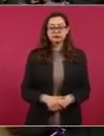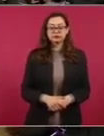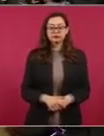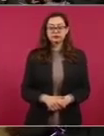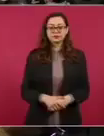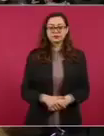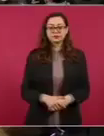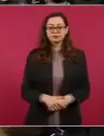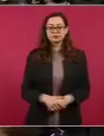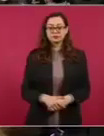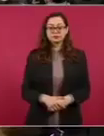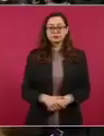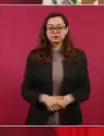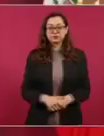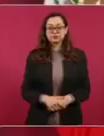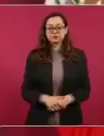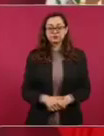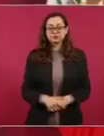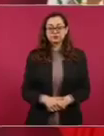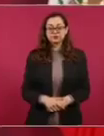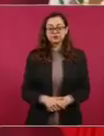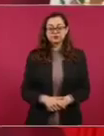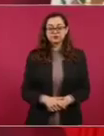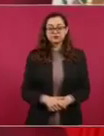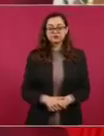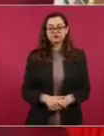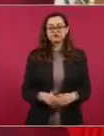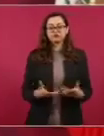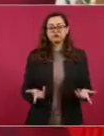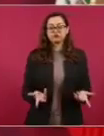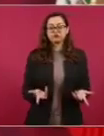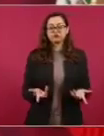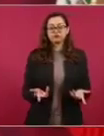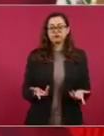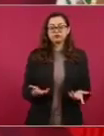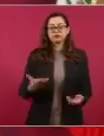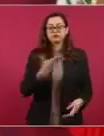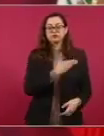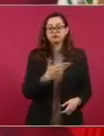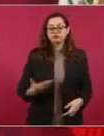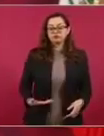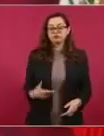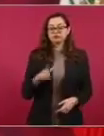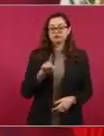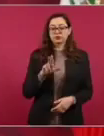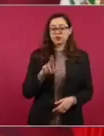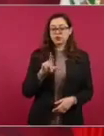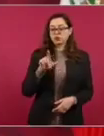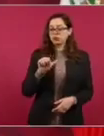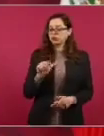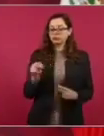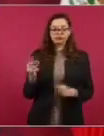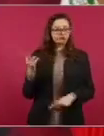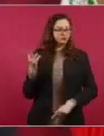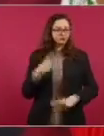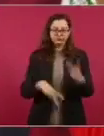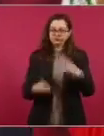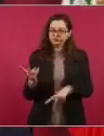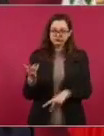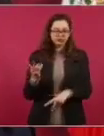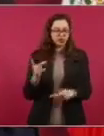ya nos informaron, el presidente electo Lula ni el presidente